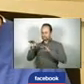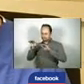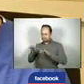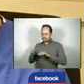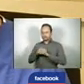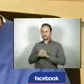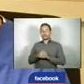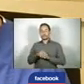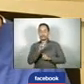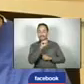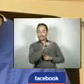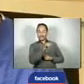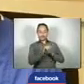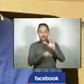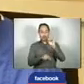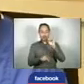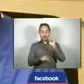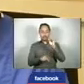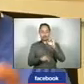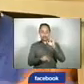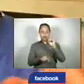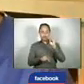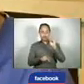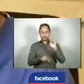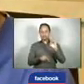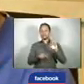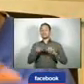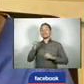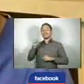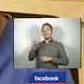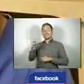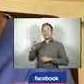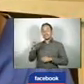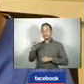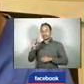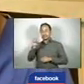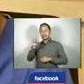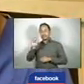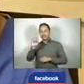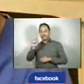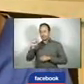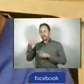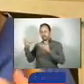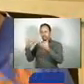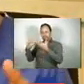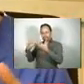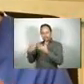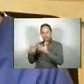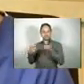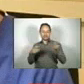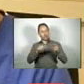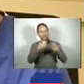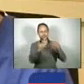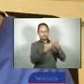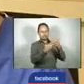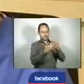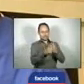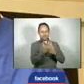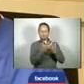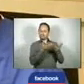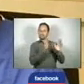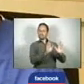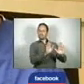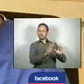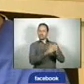Tiene aunado a mutaciones de Delta, otras combinadas de otras variantes que ya conocíamos antes. Entonces, lo interesante es que esta